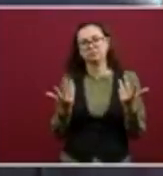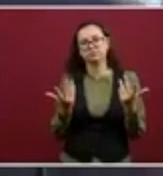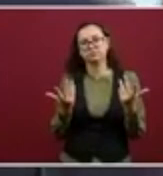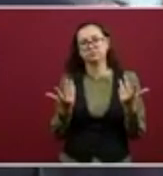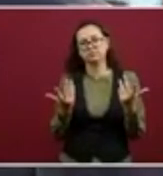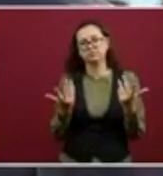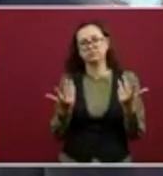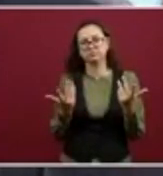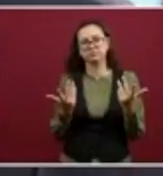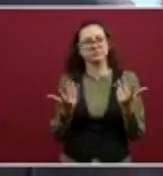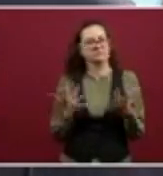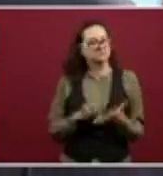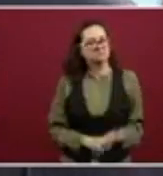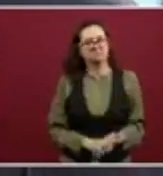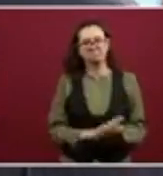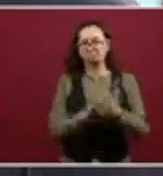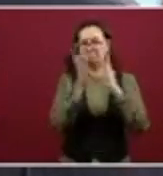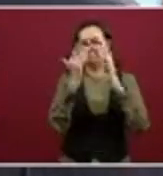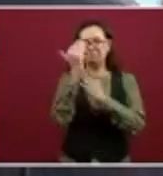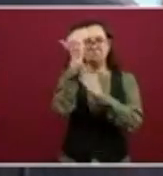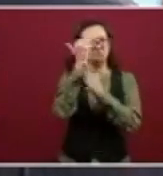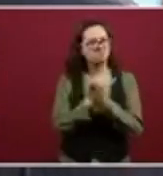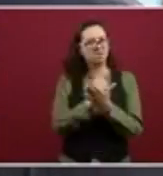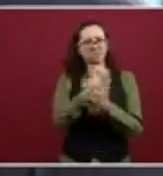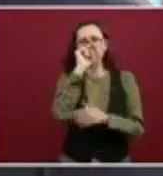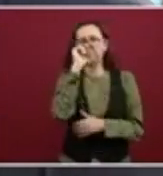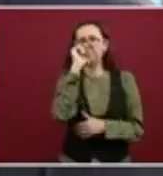no ha disminuido